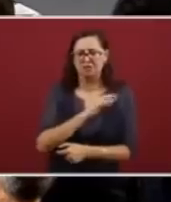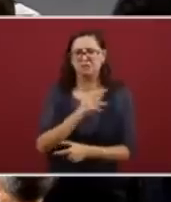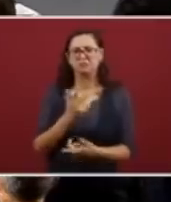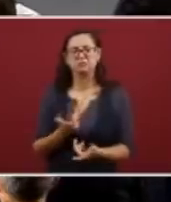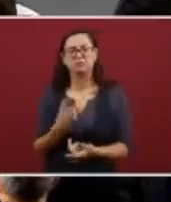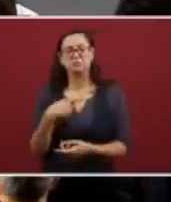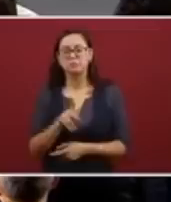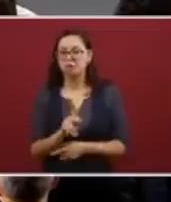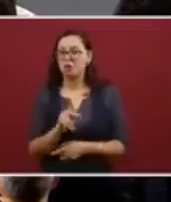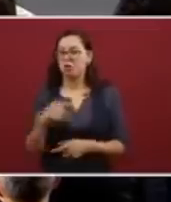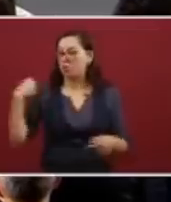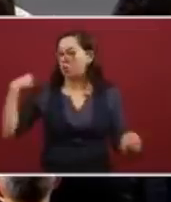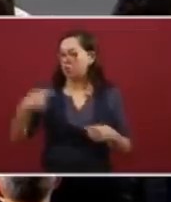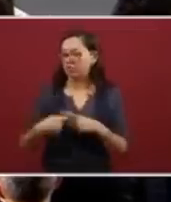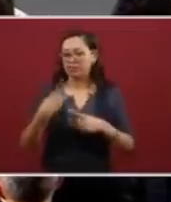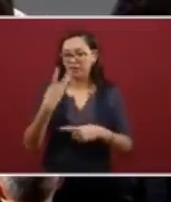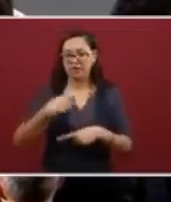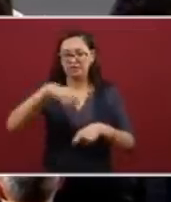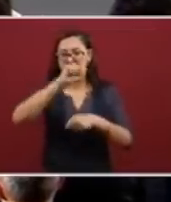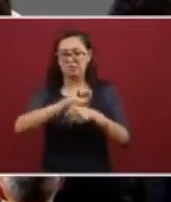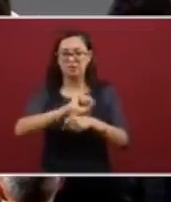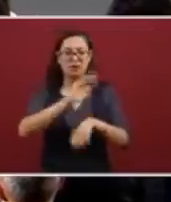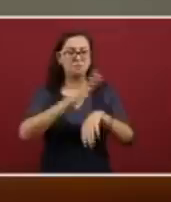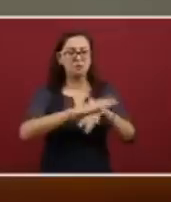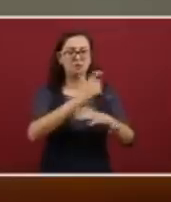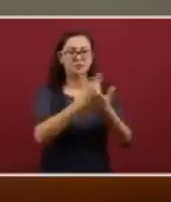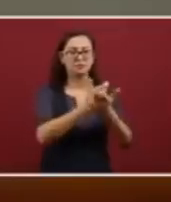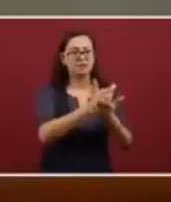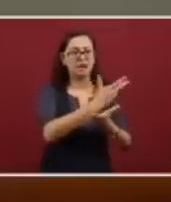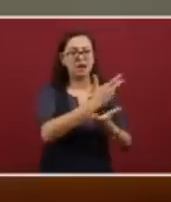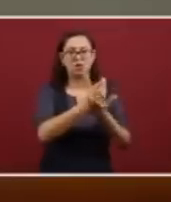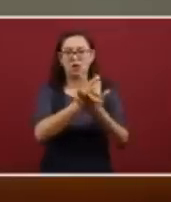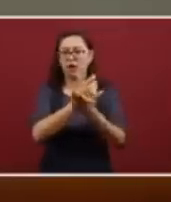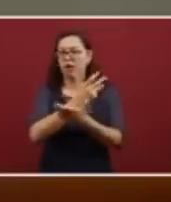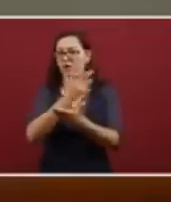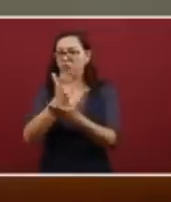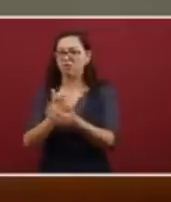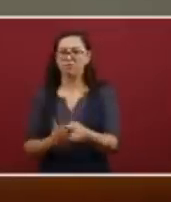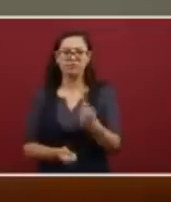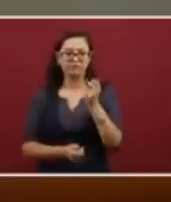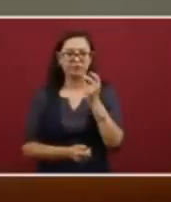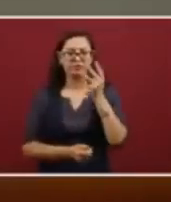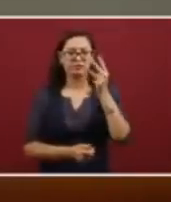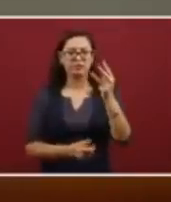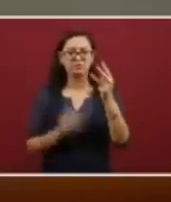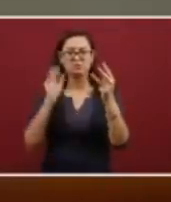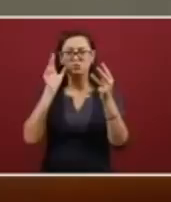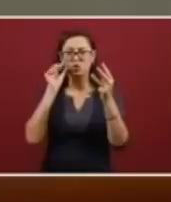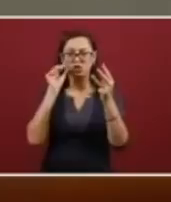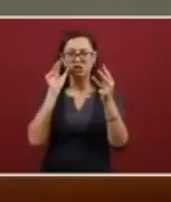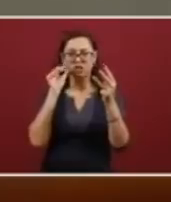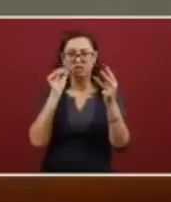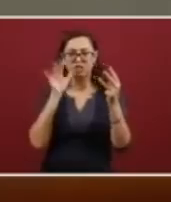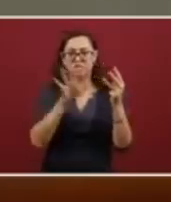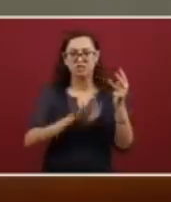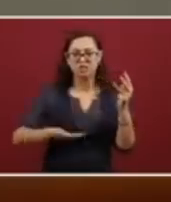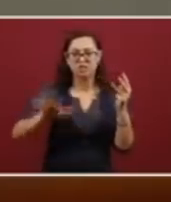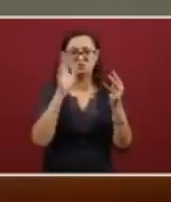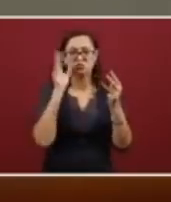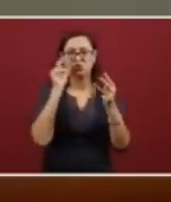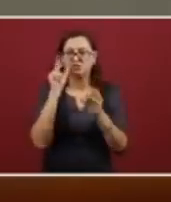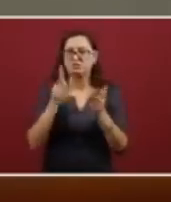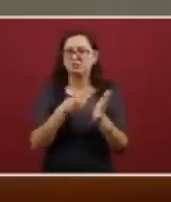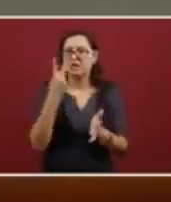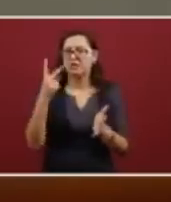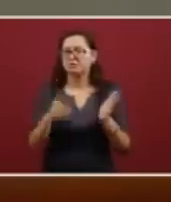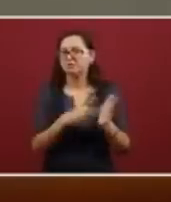tanto en las gasolinas como en diésel en los primeros cuatro lugares se encuentran tres gasolineras de los mochis en con forma consecutiva hay